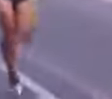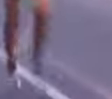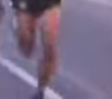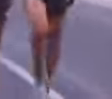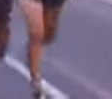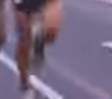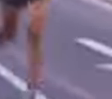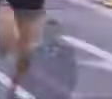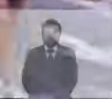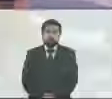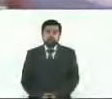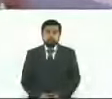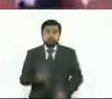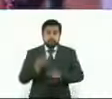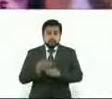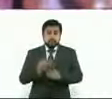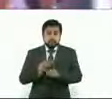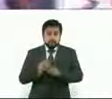3-0, nos vamos.